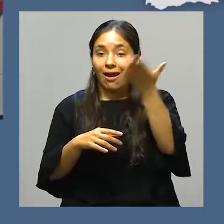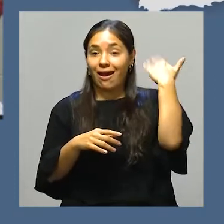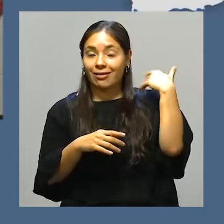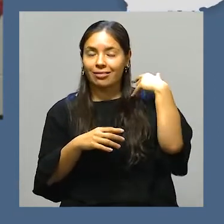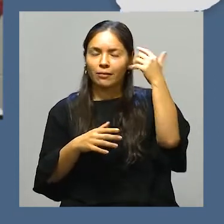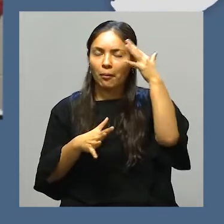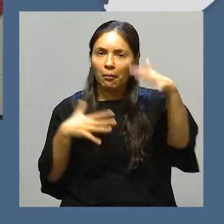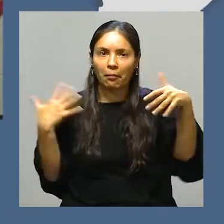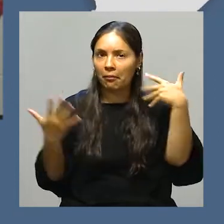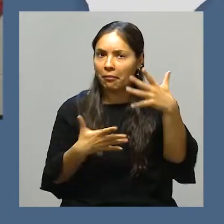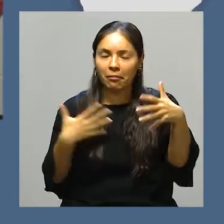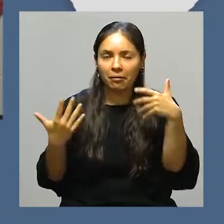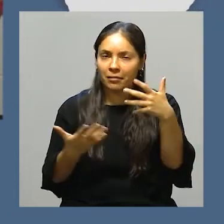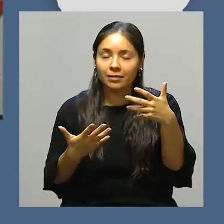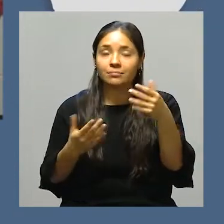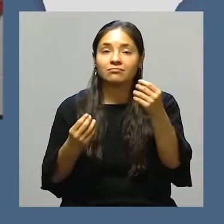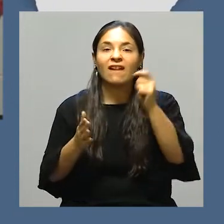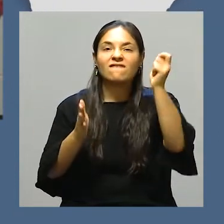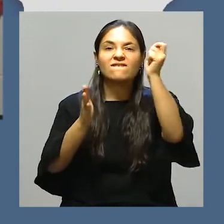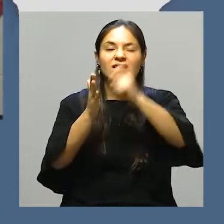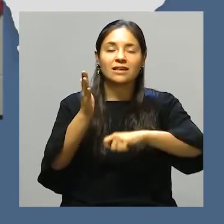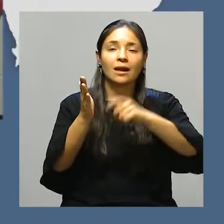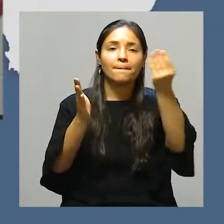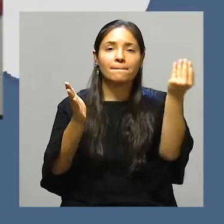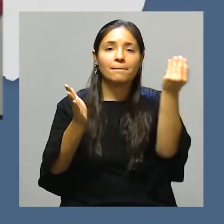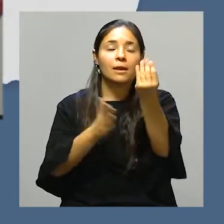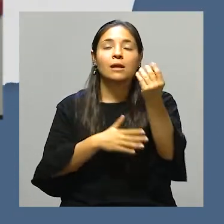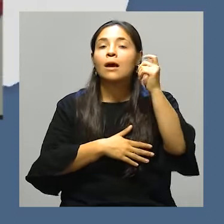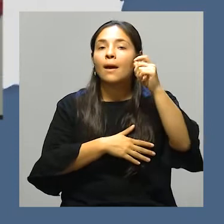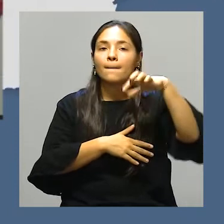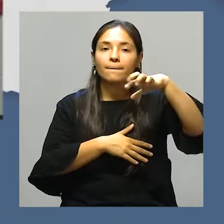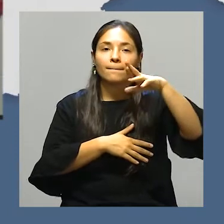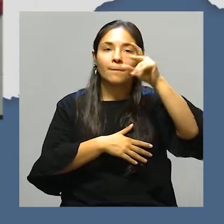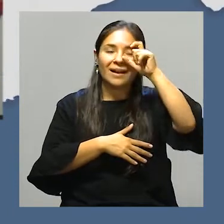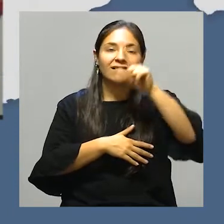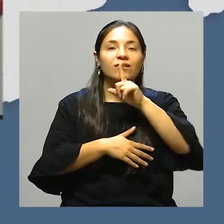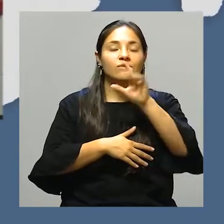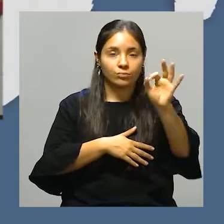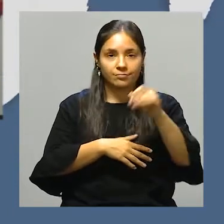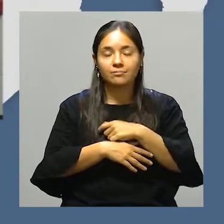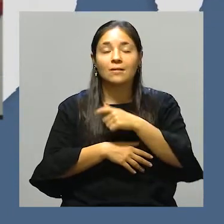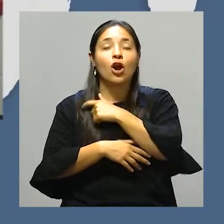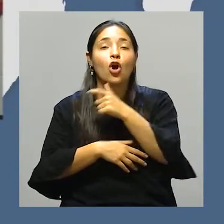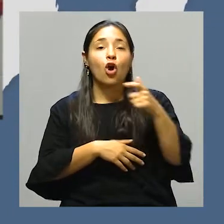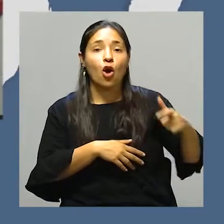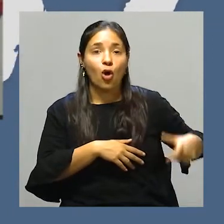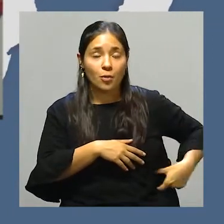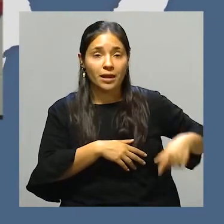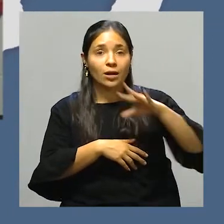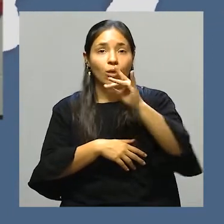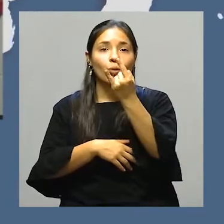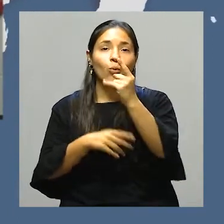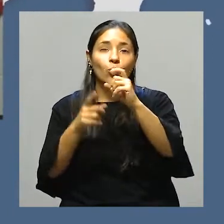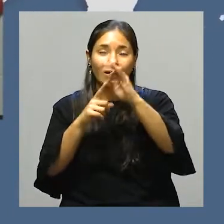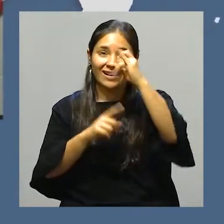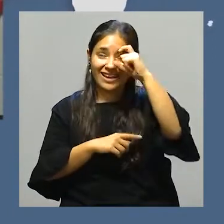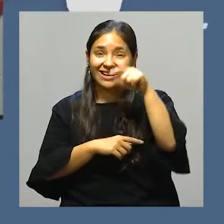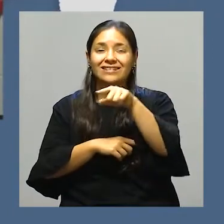Colombia, en el que los carteles del narcotráfico y las disidencias